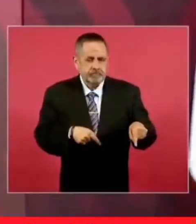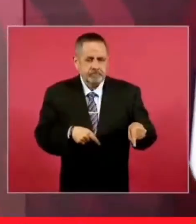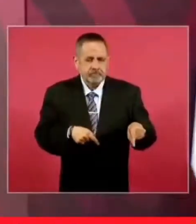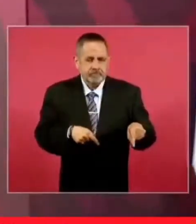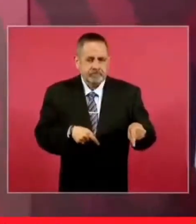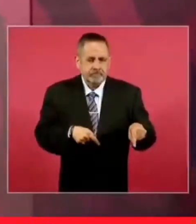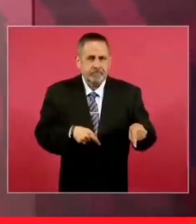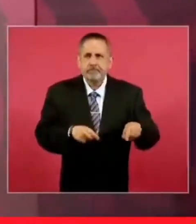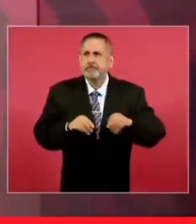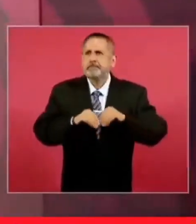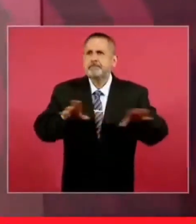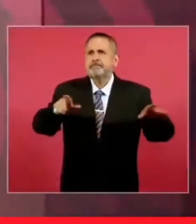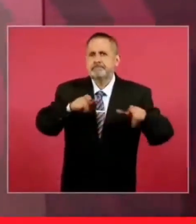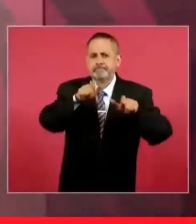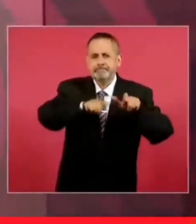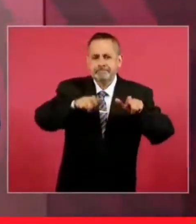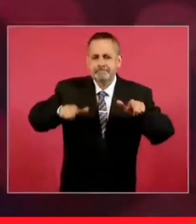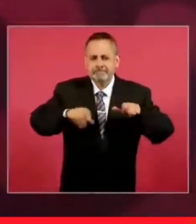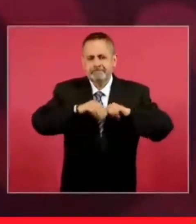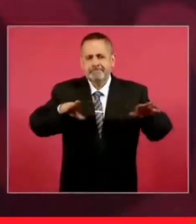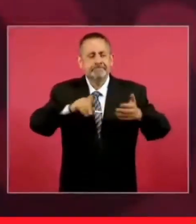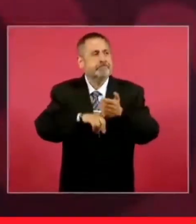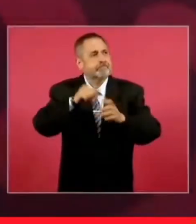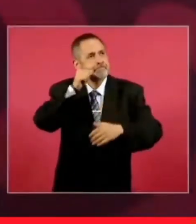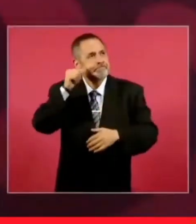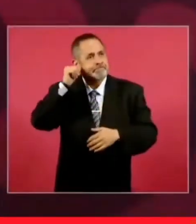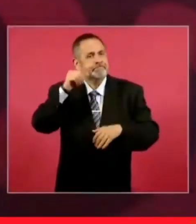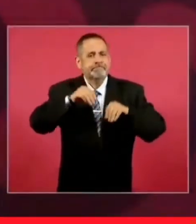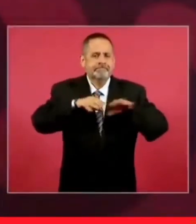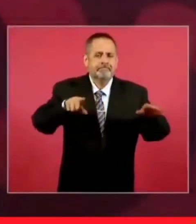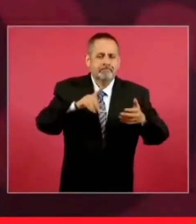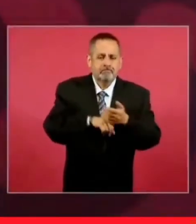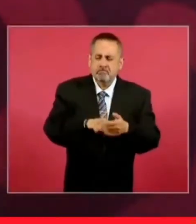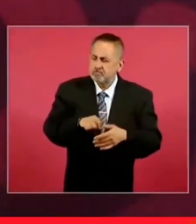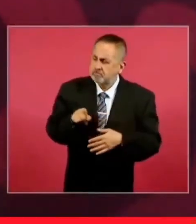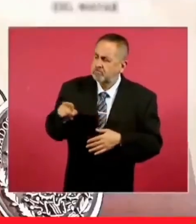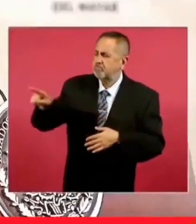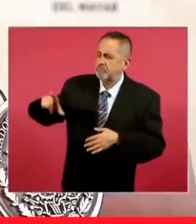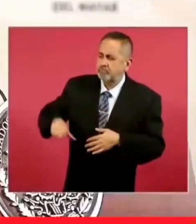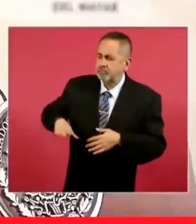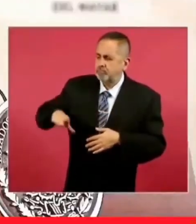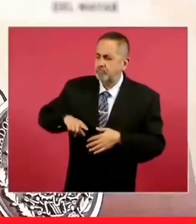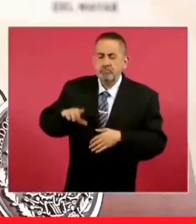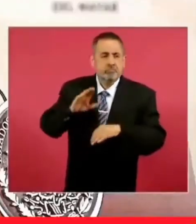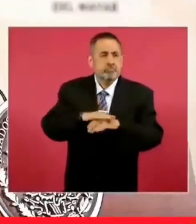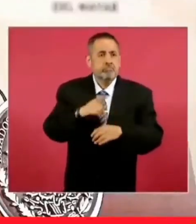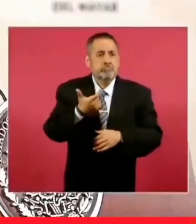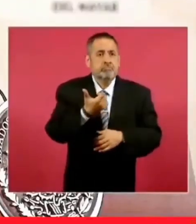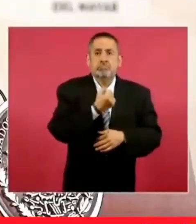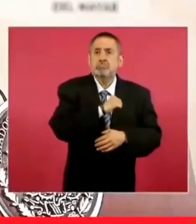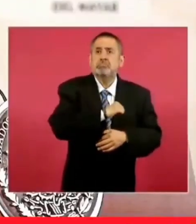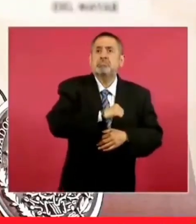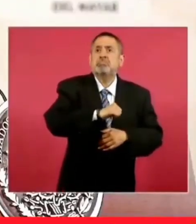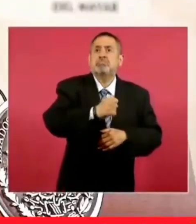saca el Reforma ayer, que somos el gobierno con más inflación,